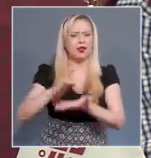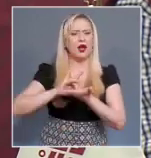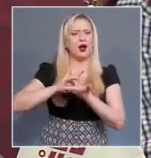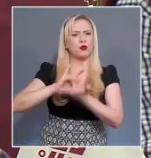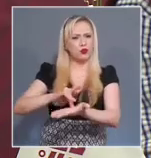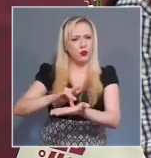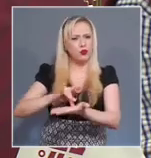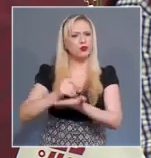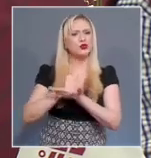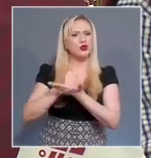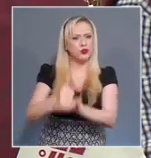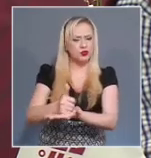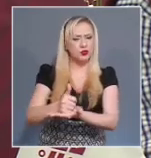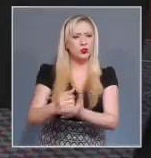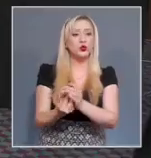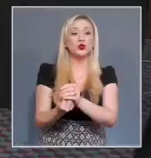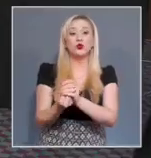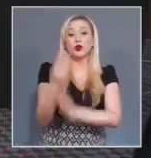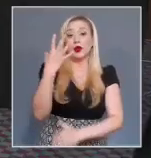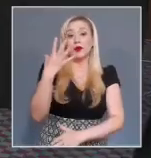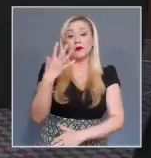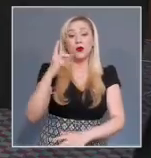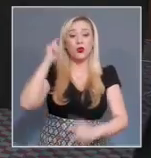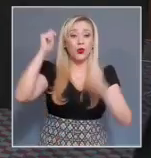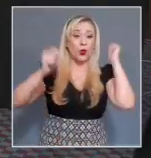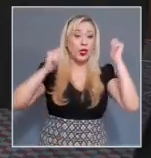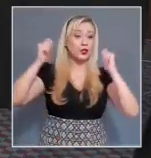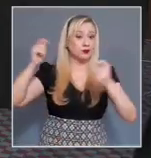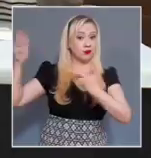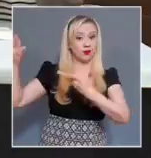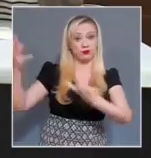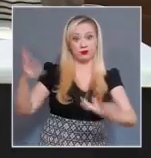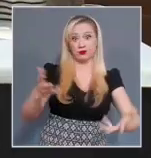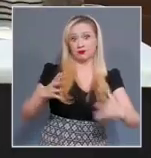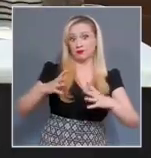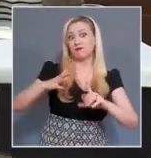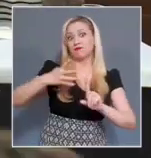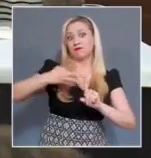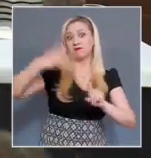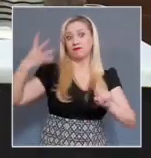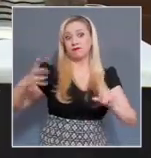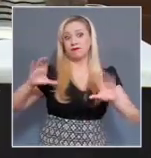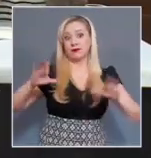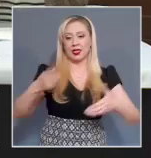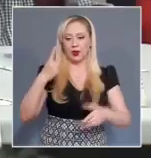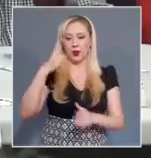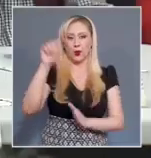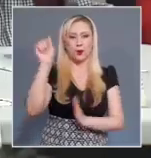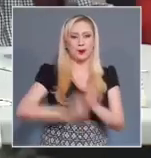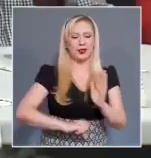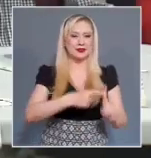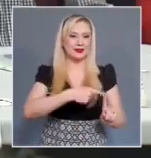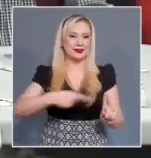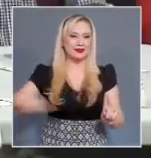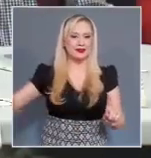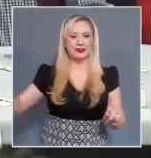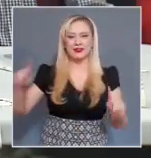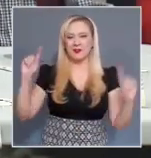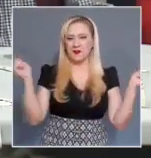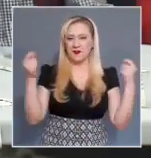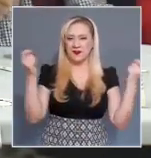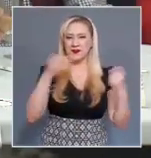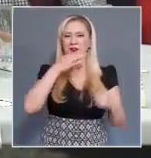ese nuevo segmento de turismo. En el marco de las festividades del Mes del Orgullo LGBTI+, la secretaria de